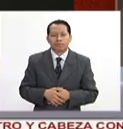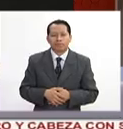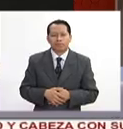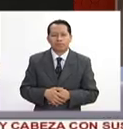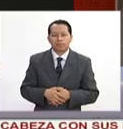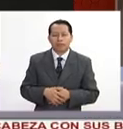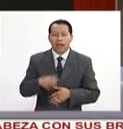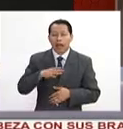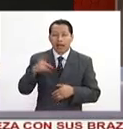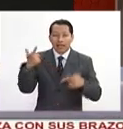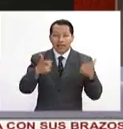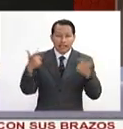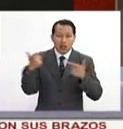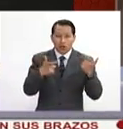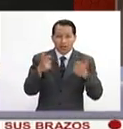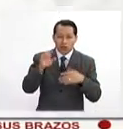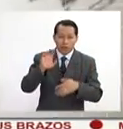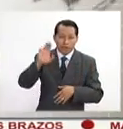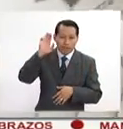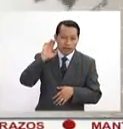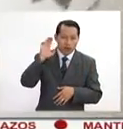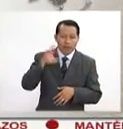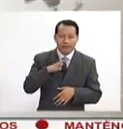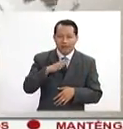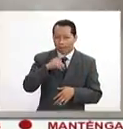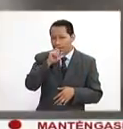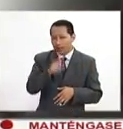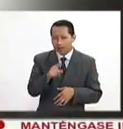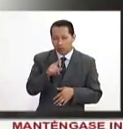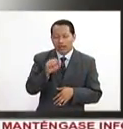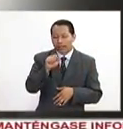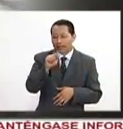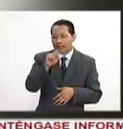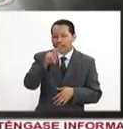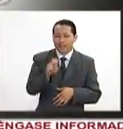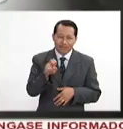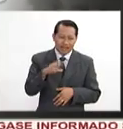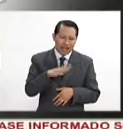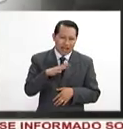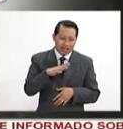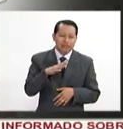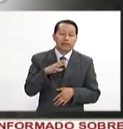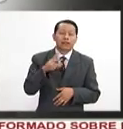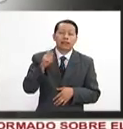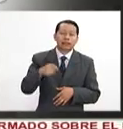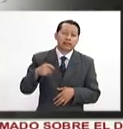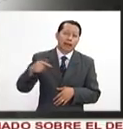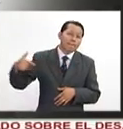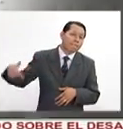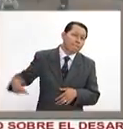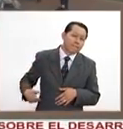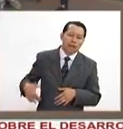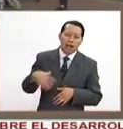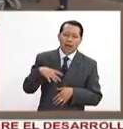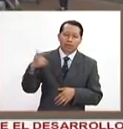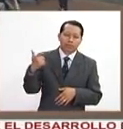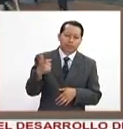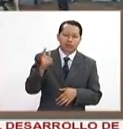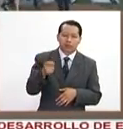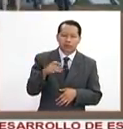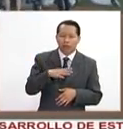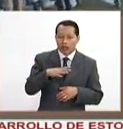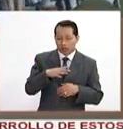A pesar del tiroteo ocurrido el miércoles en el que el congresista Steve Scalise resultó herido por un disparo en la cadera, un grupo de congresistas estadounidenses,